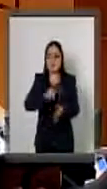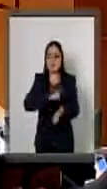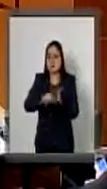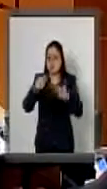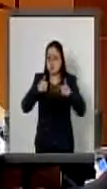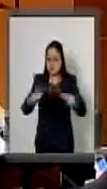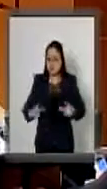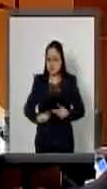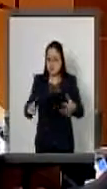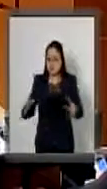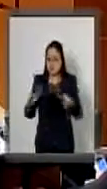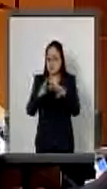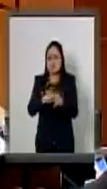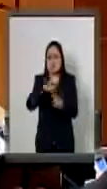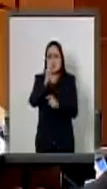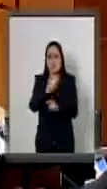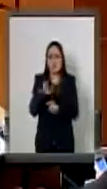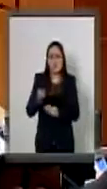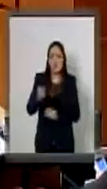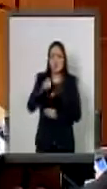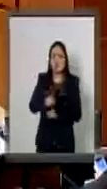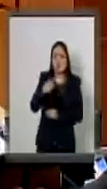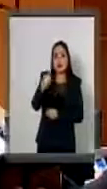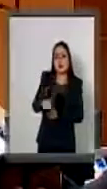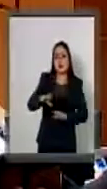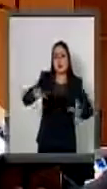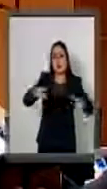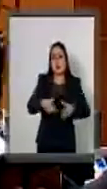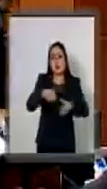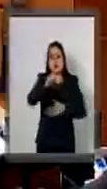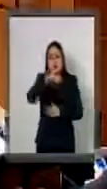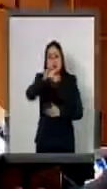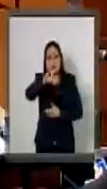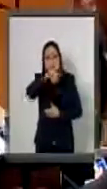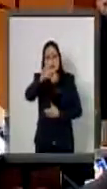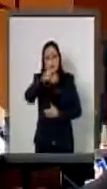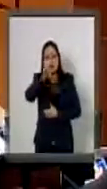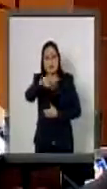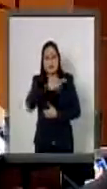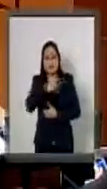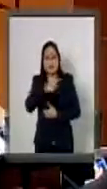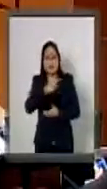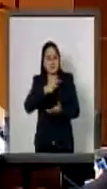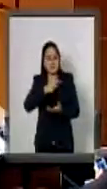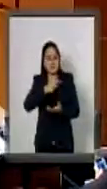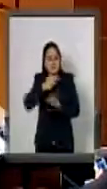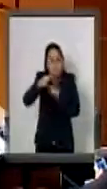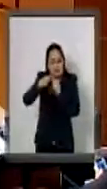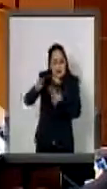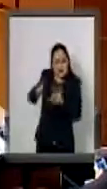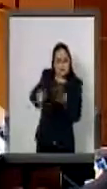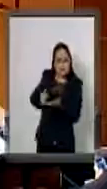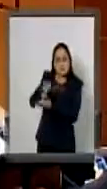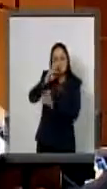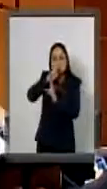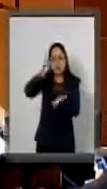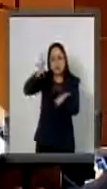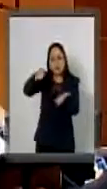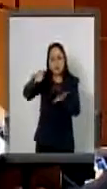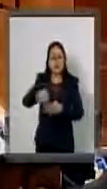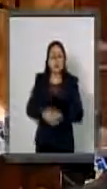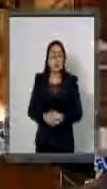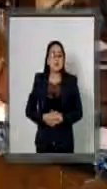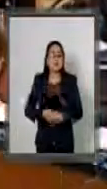humanos obliga a la Corte, por cierto, a resolver de manera diferente. La